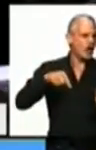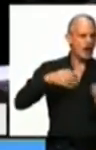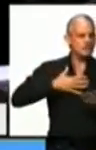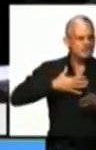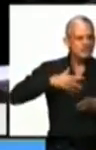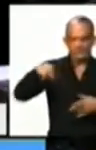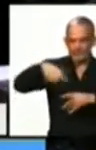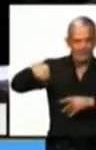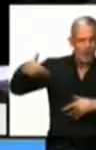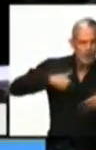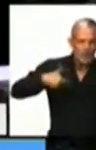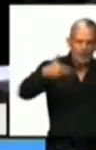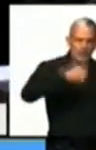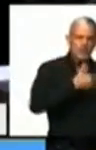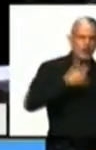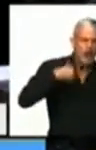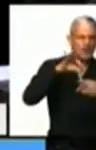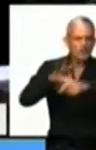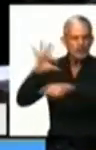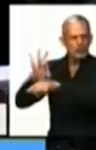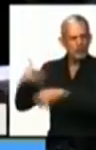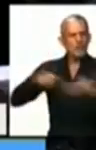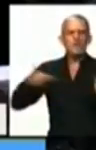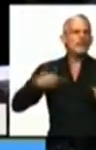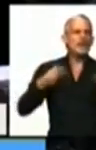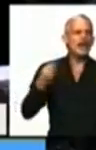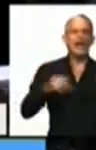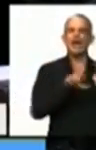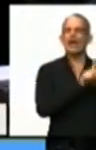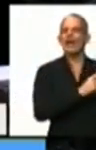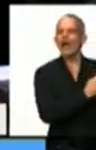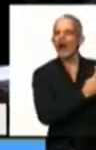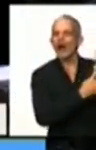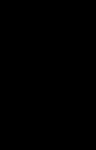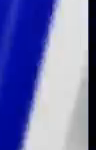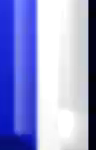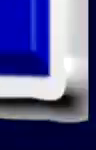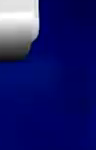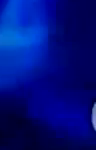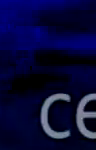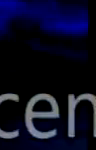su uso una forma de medicina alternativa. Es el marco legal para garantizar